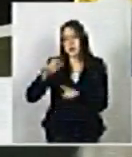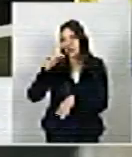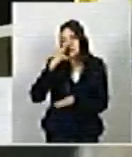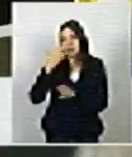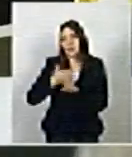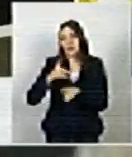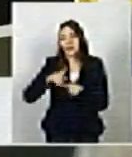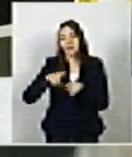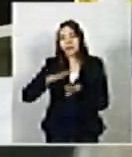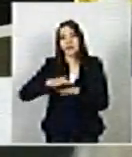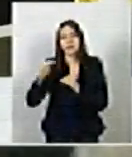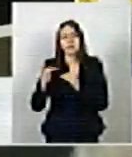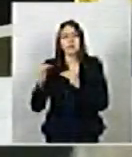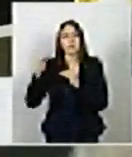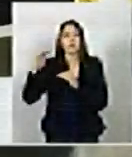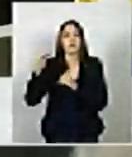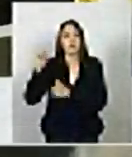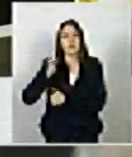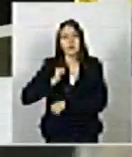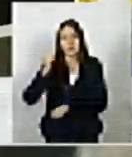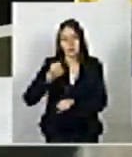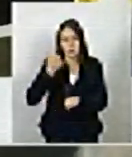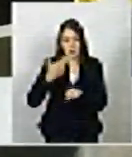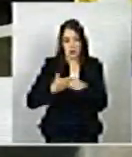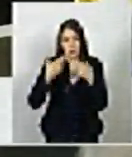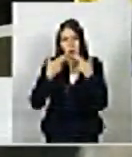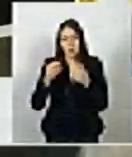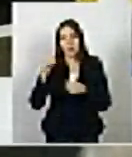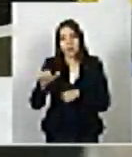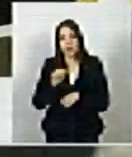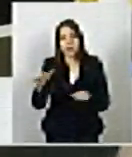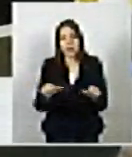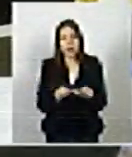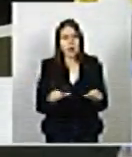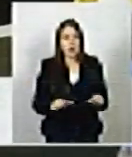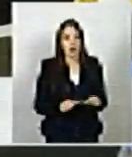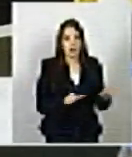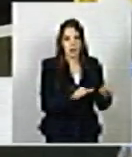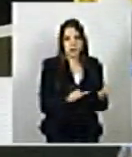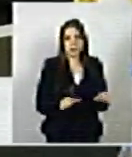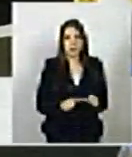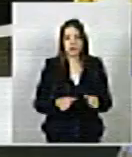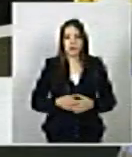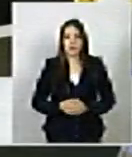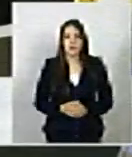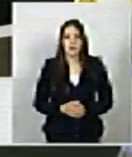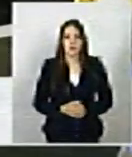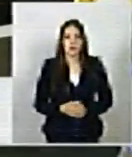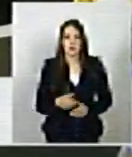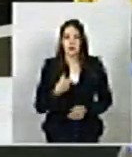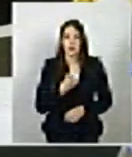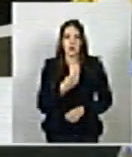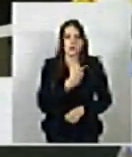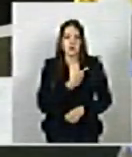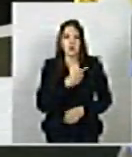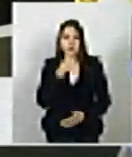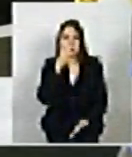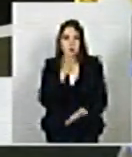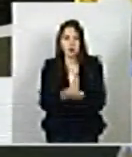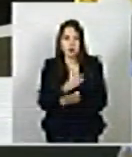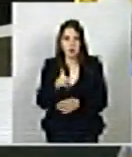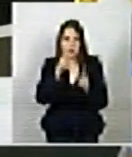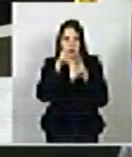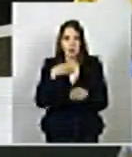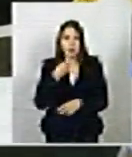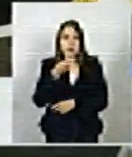titular de la secretaría de hacienda y otras áreas de sus secretarios simplemente lo pongo sobre la mesa para escuchar su